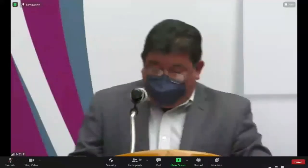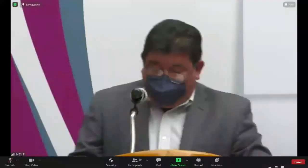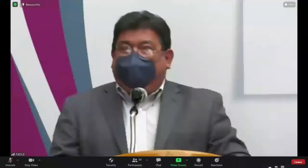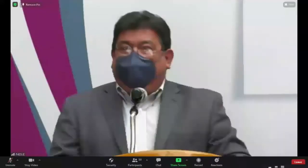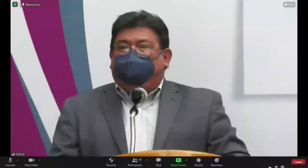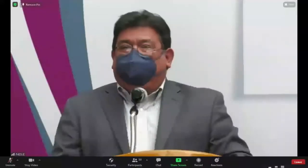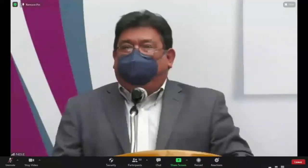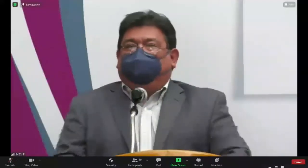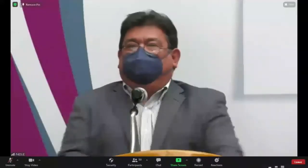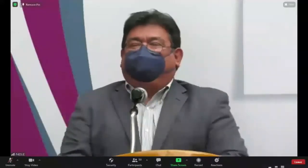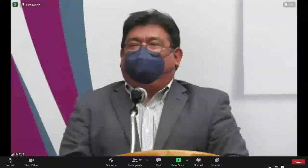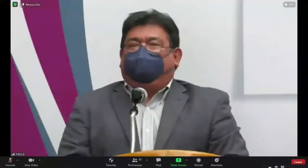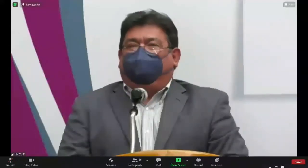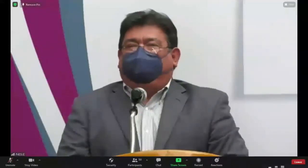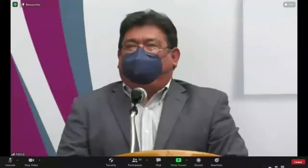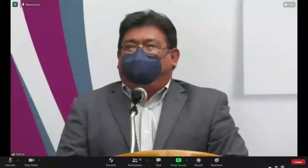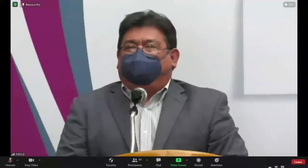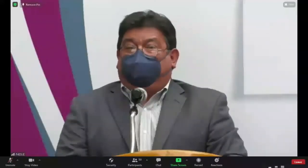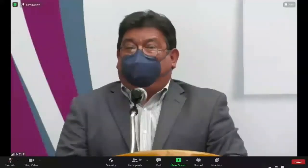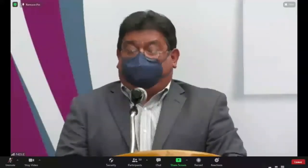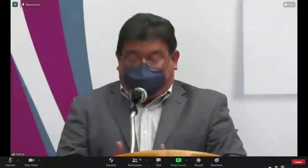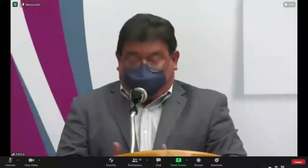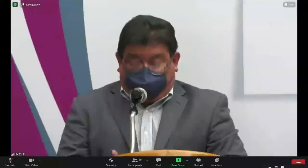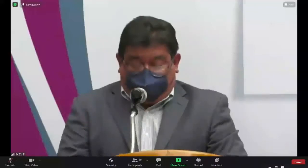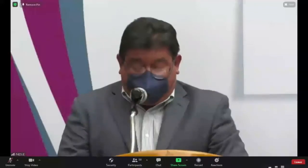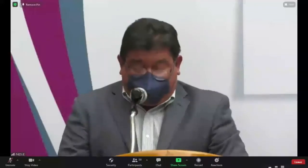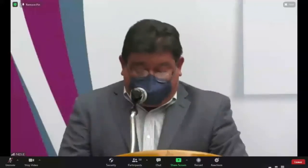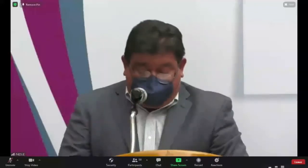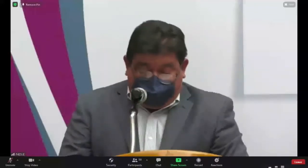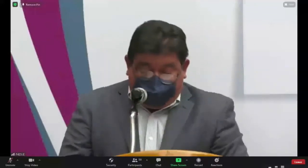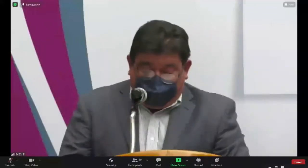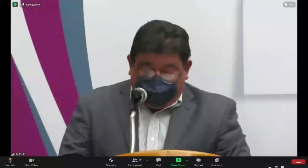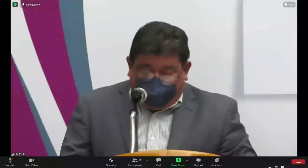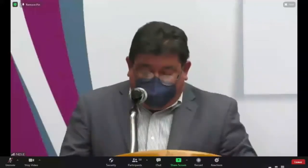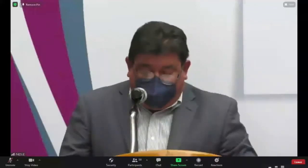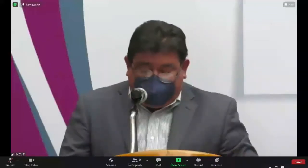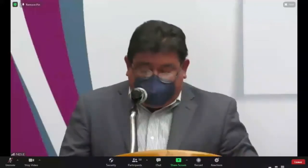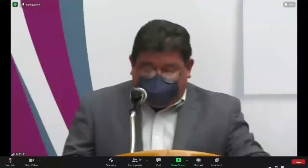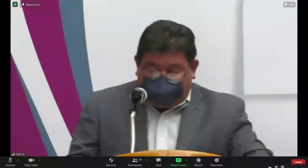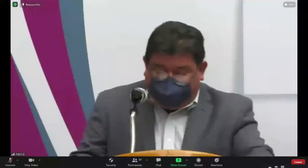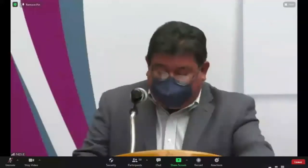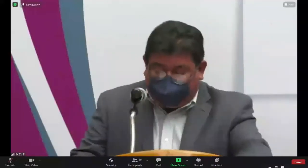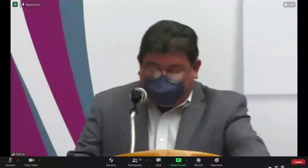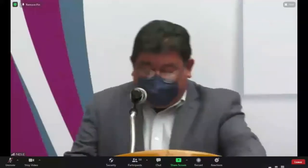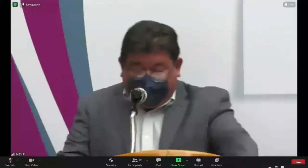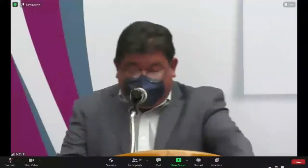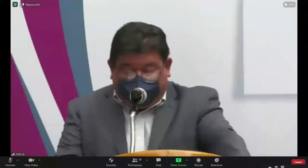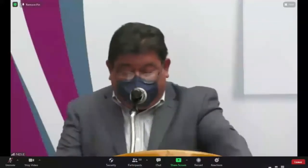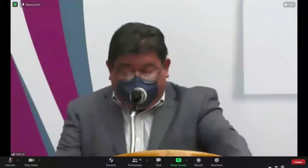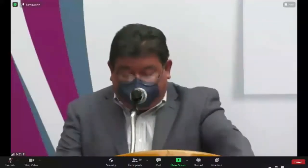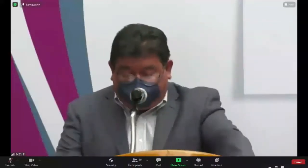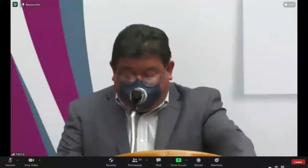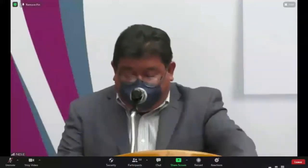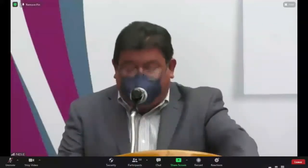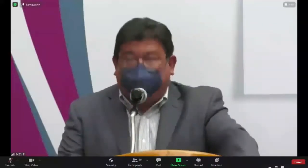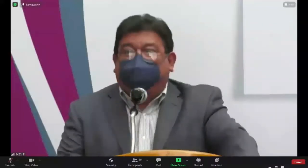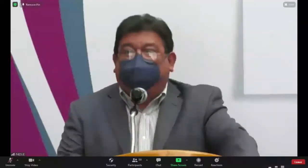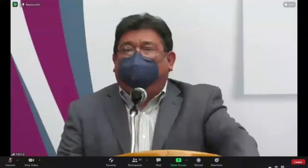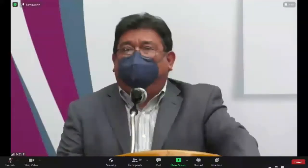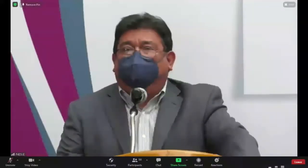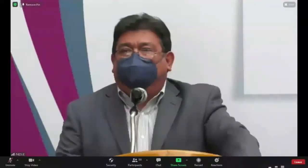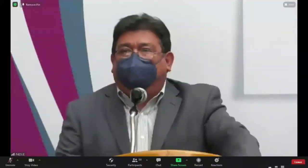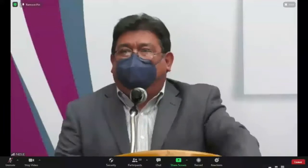que estos sectores estratégicos, estos bienes, no pueden estar en manos de agentes privados,